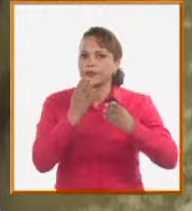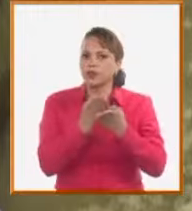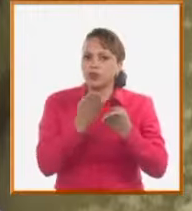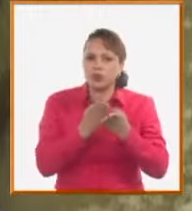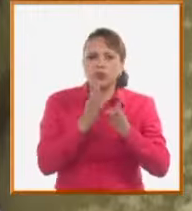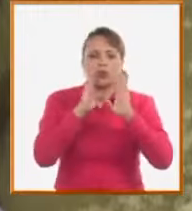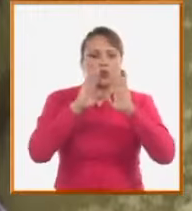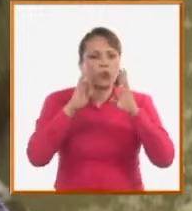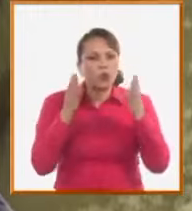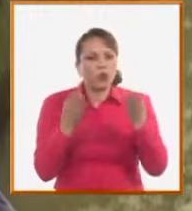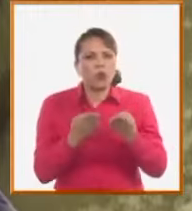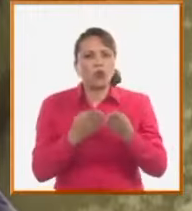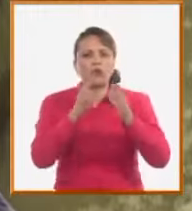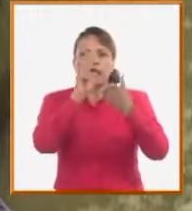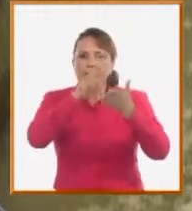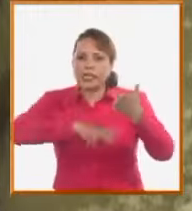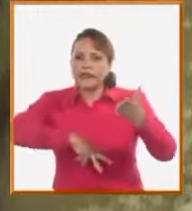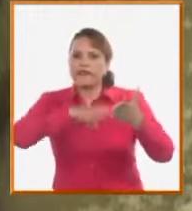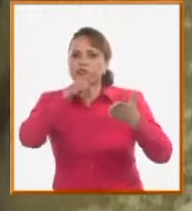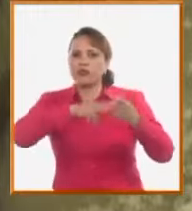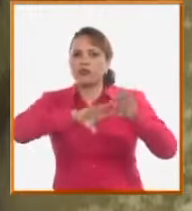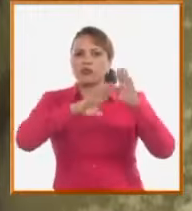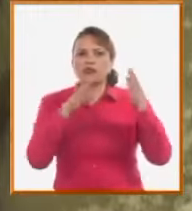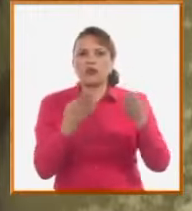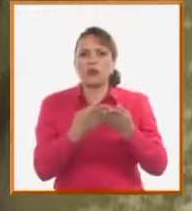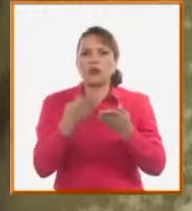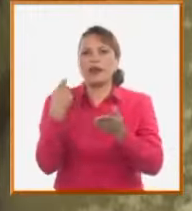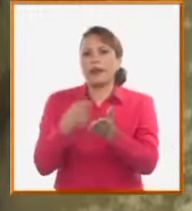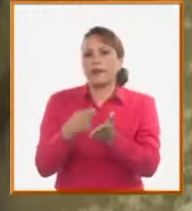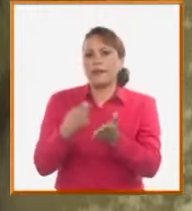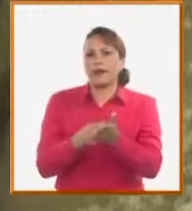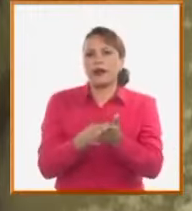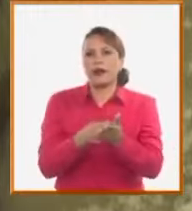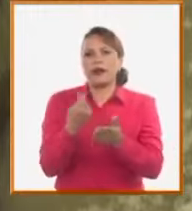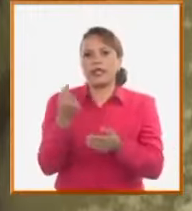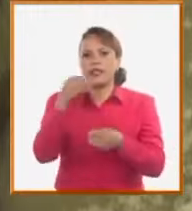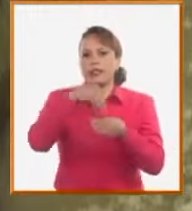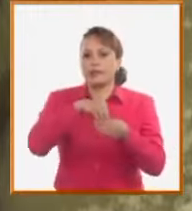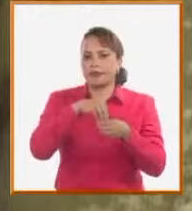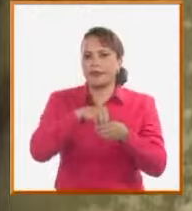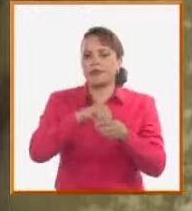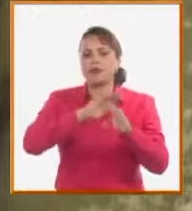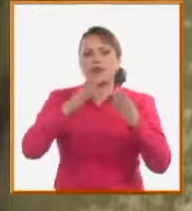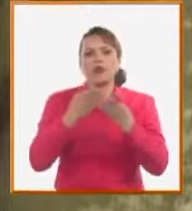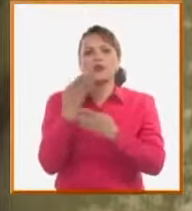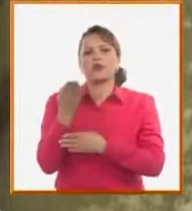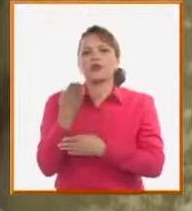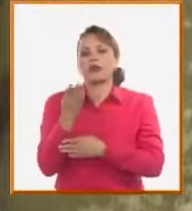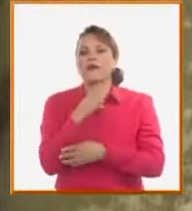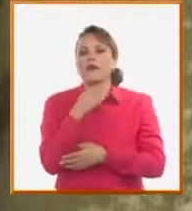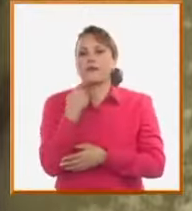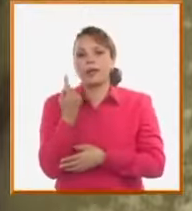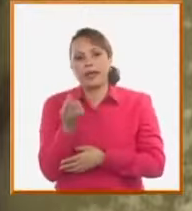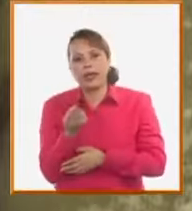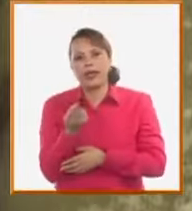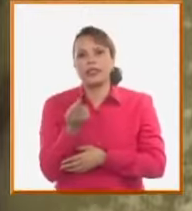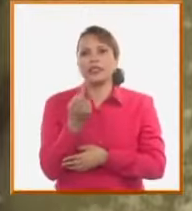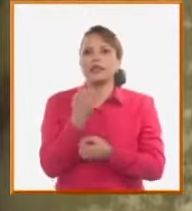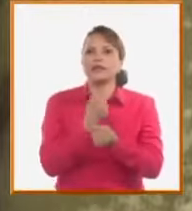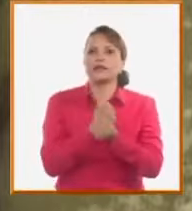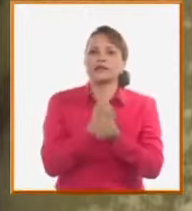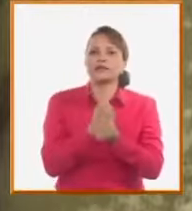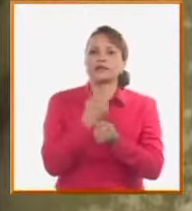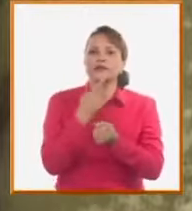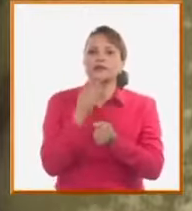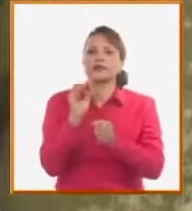lo, una revisión de todas las indemnizaciones que tenemos, de todos los reclamos por pérdidas, por riesgos de seguro